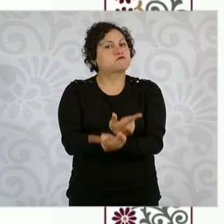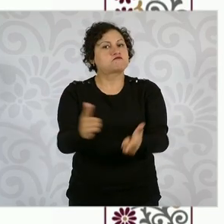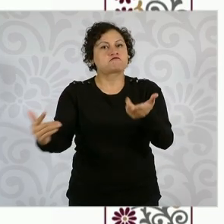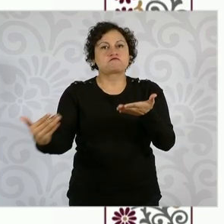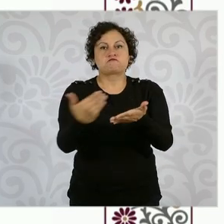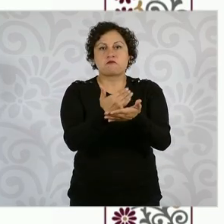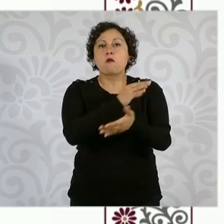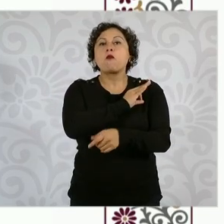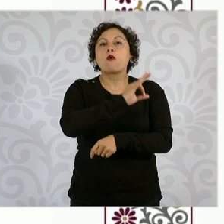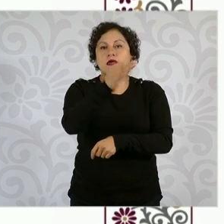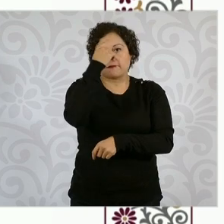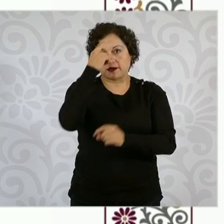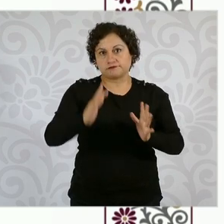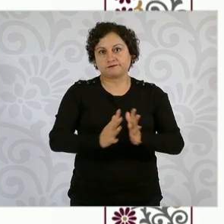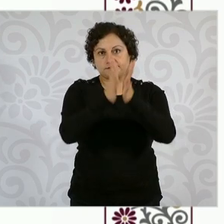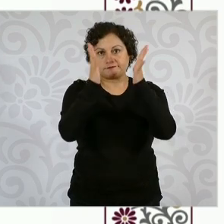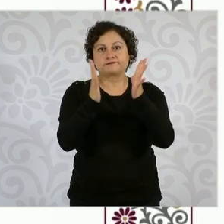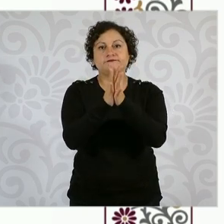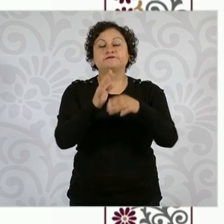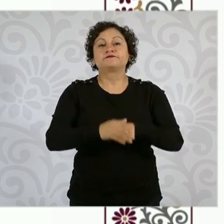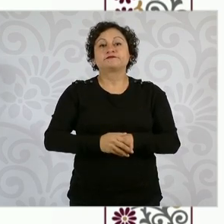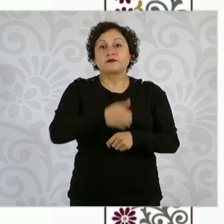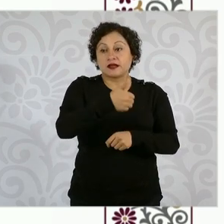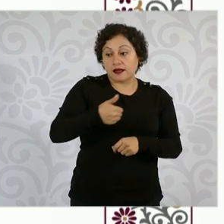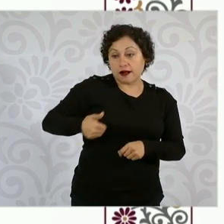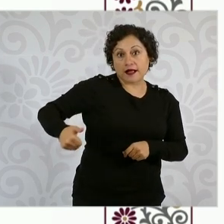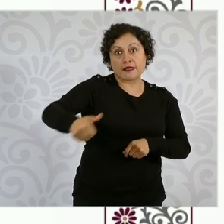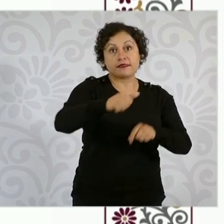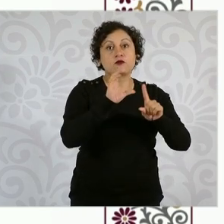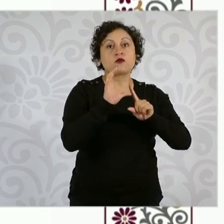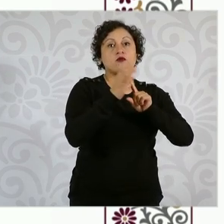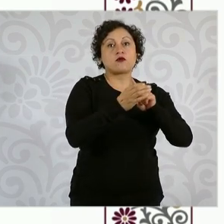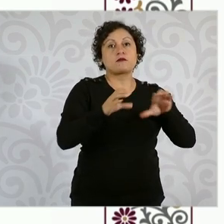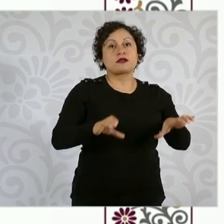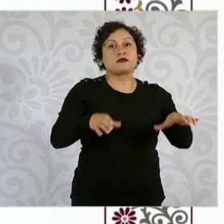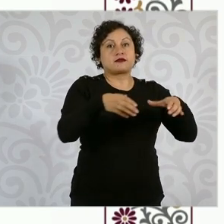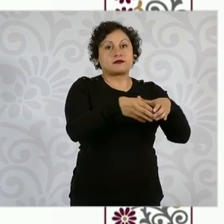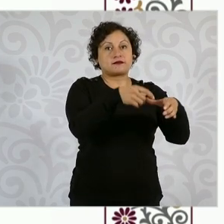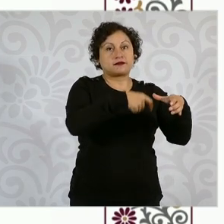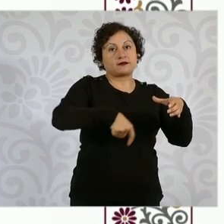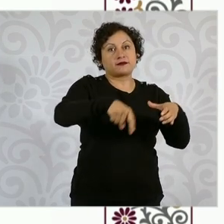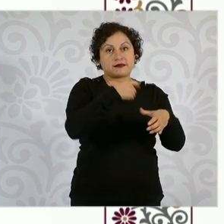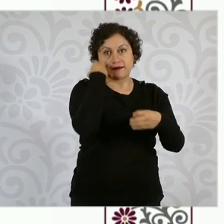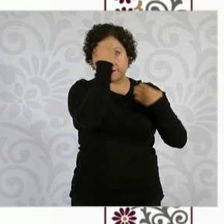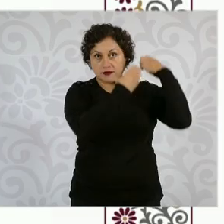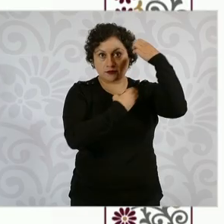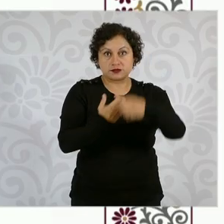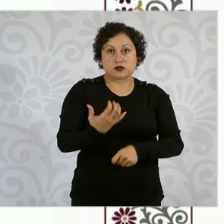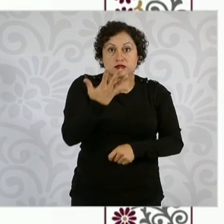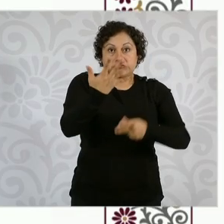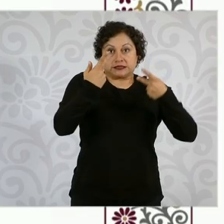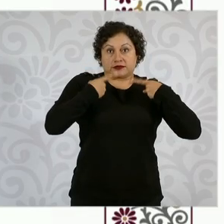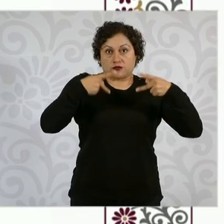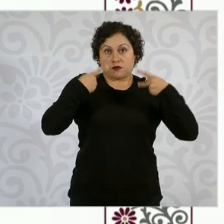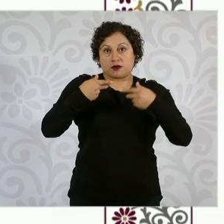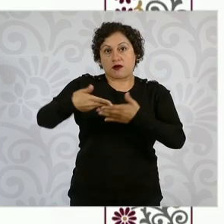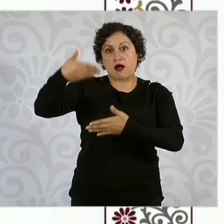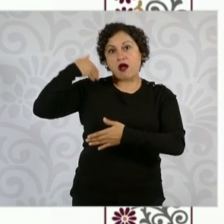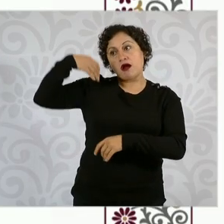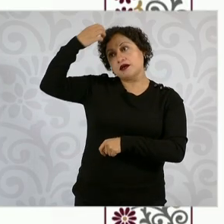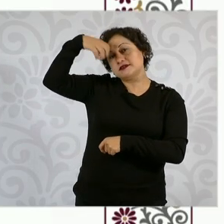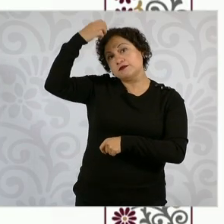Unión instalará un comité de evaluación que estarán conformados por 5 personas de reconocido prestigio